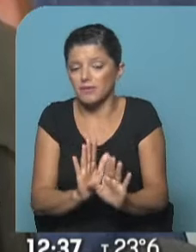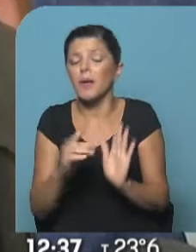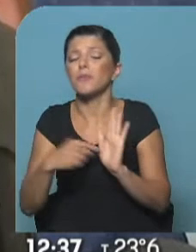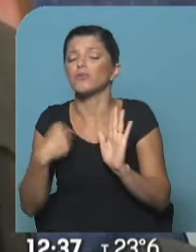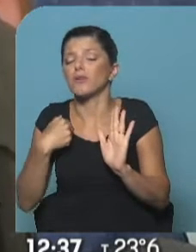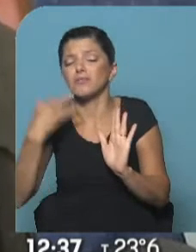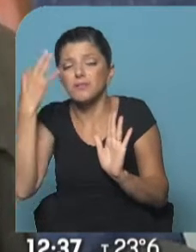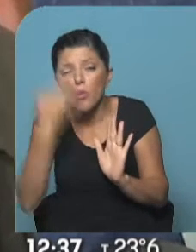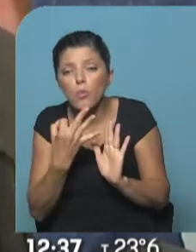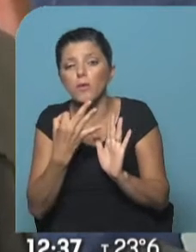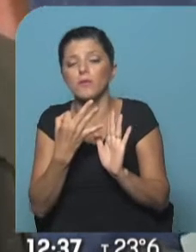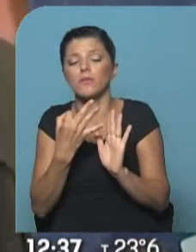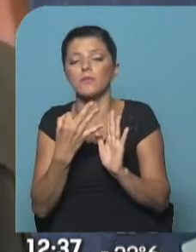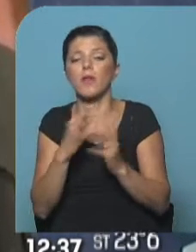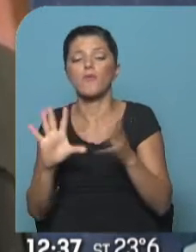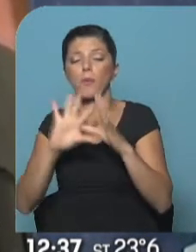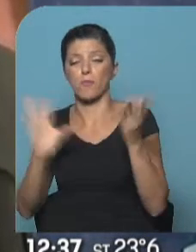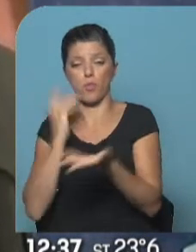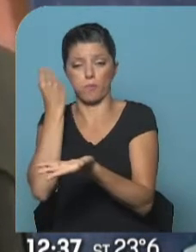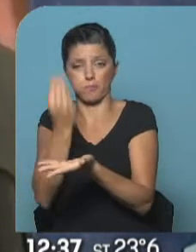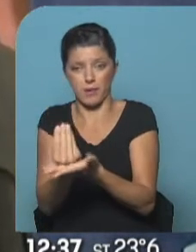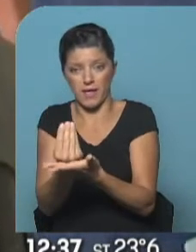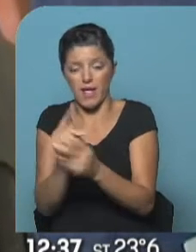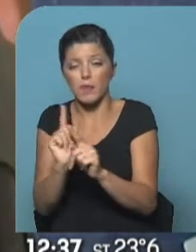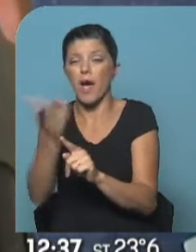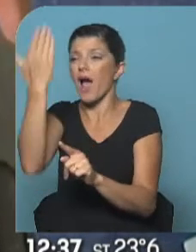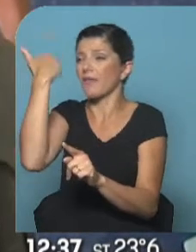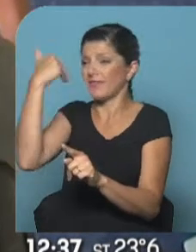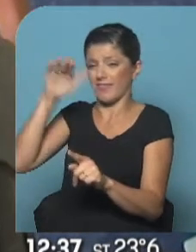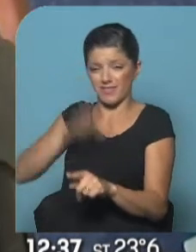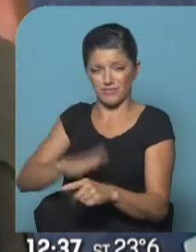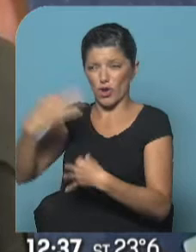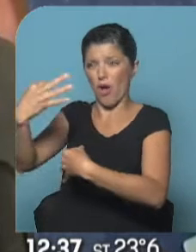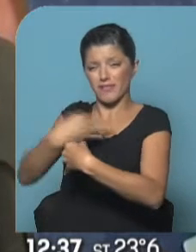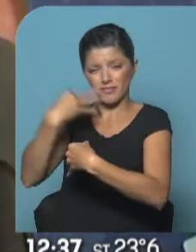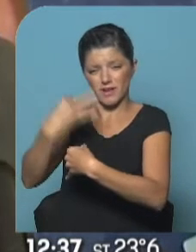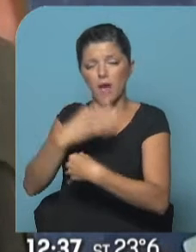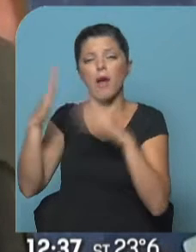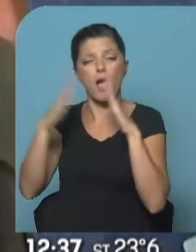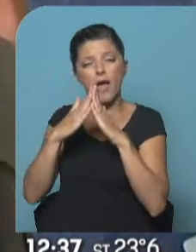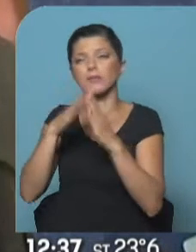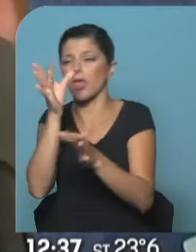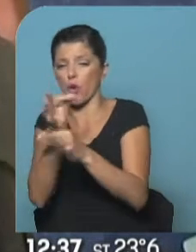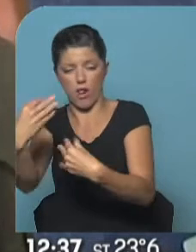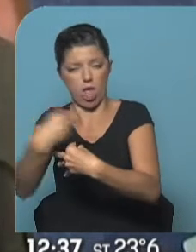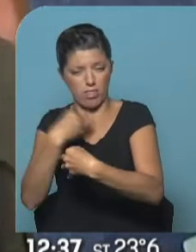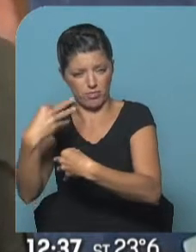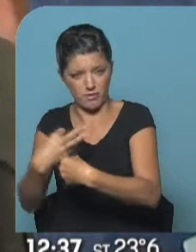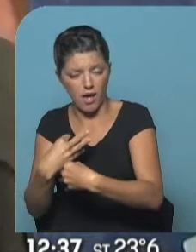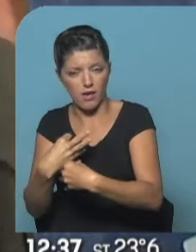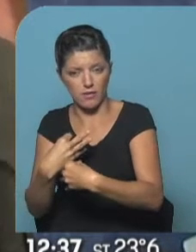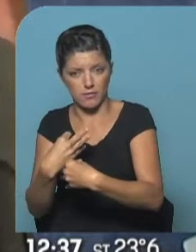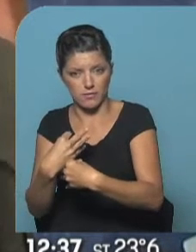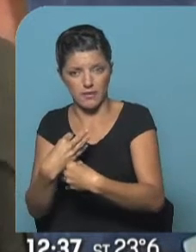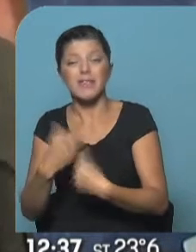que la forma de habitar este mundo es la que aprendimos desde chicos, en nuestras casas y nuestra escuela, que es la